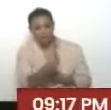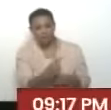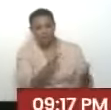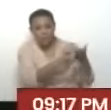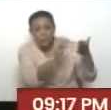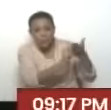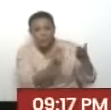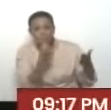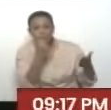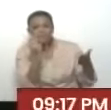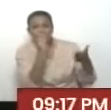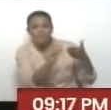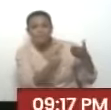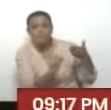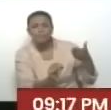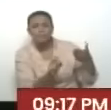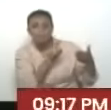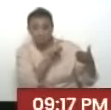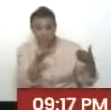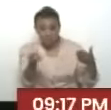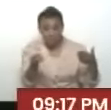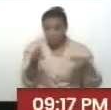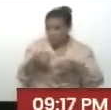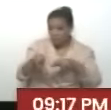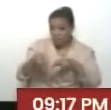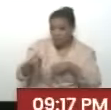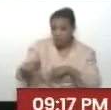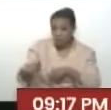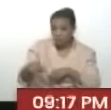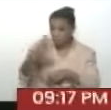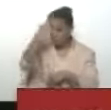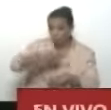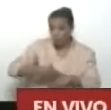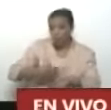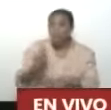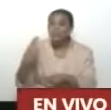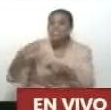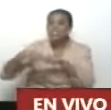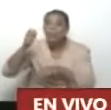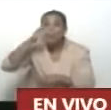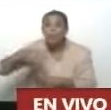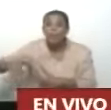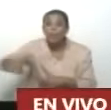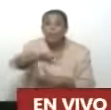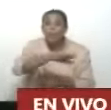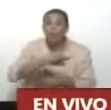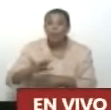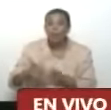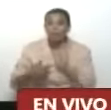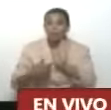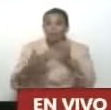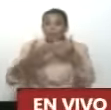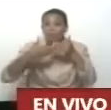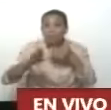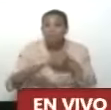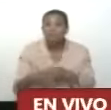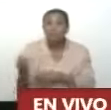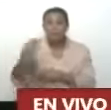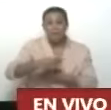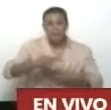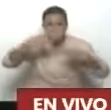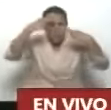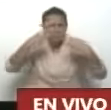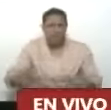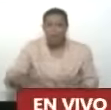nota. No es un hombre, no es Maduro. Es un pueblo. Y los que vienen atrás, más